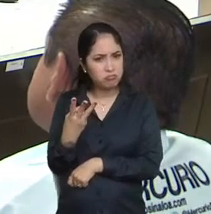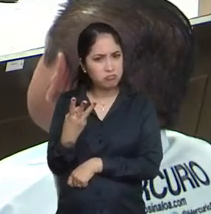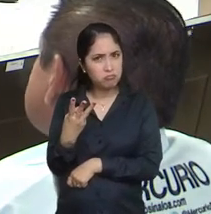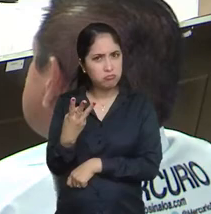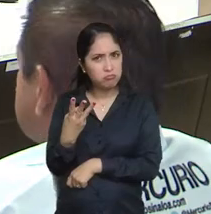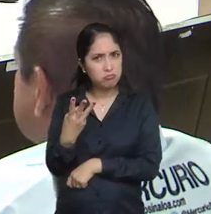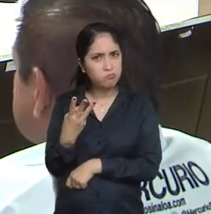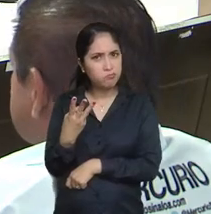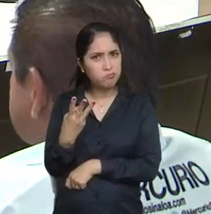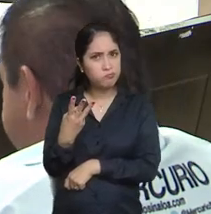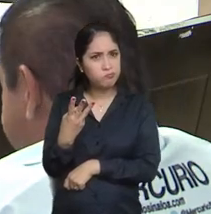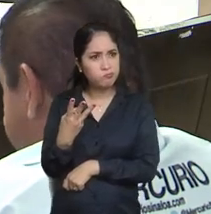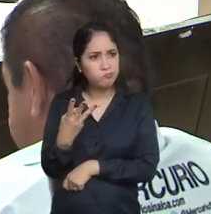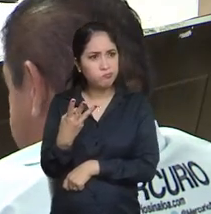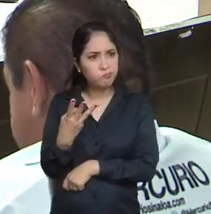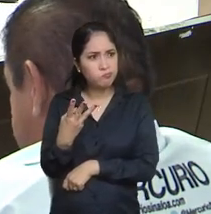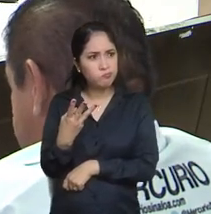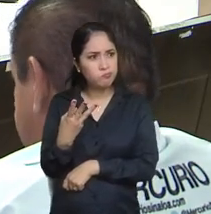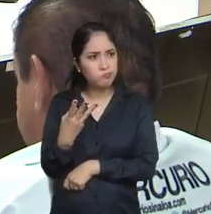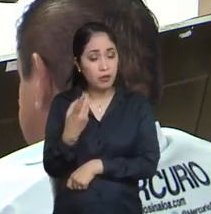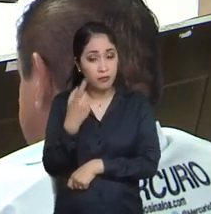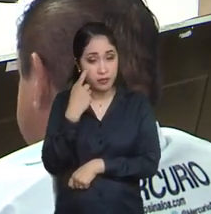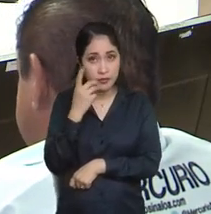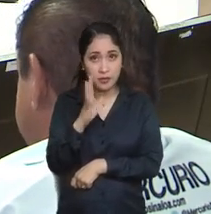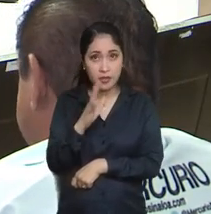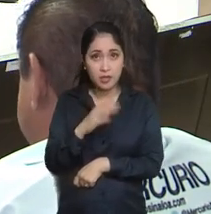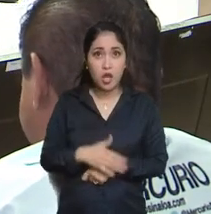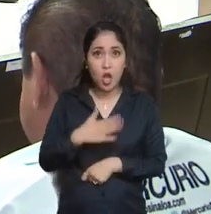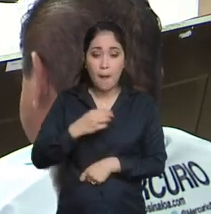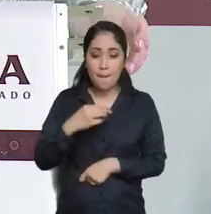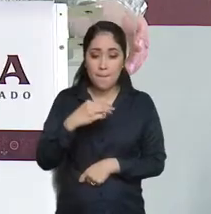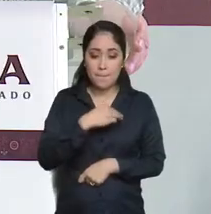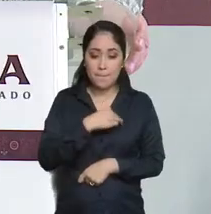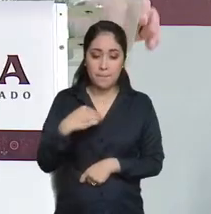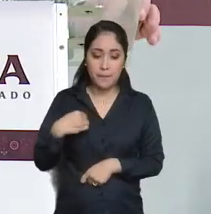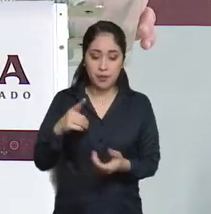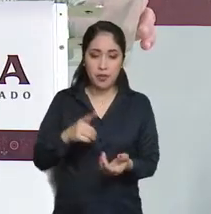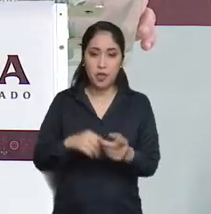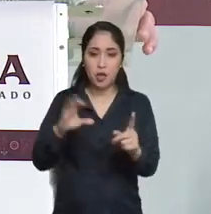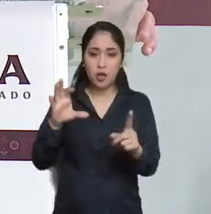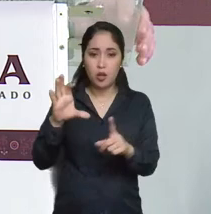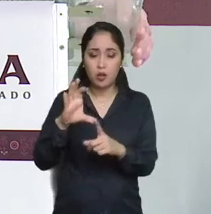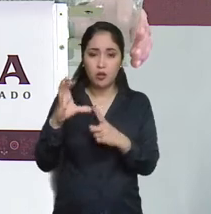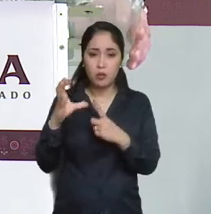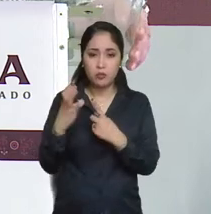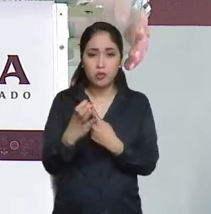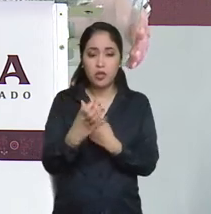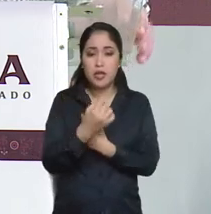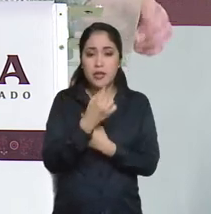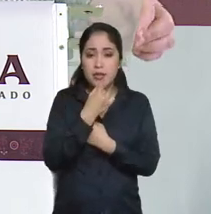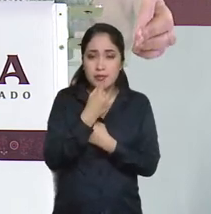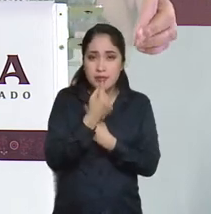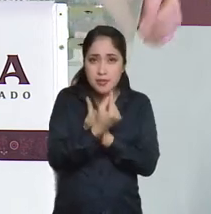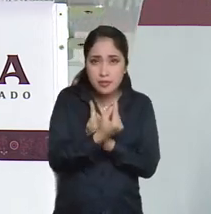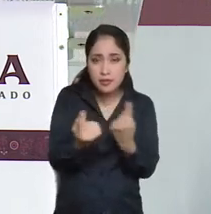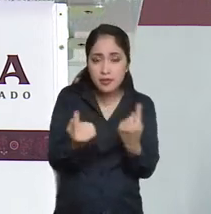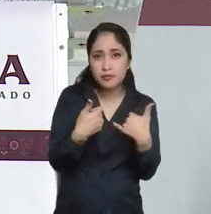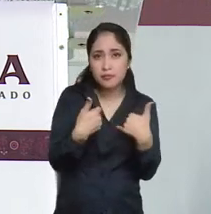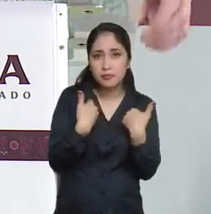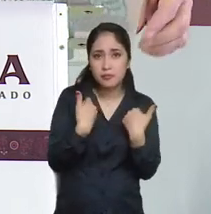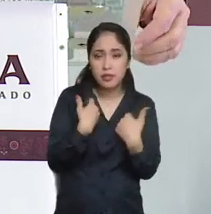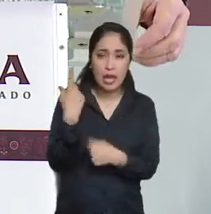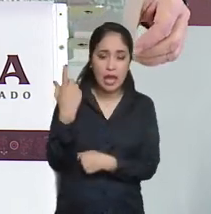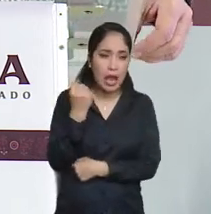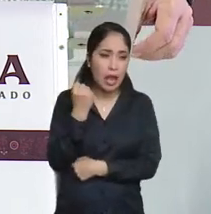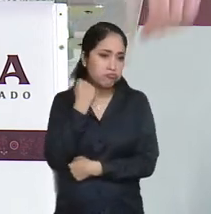Miren, esa incluso a mí me tocó, porque yo fui miembro de la Comisión de la Niñez y la Adolescencia en el Senado,